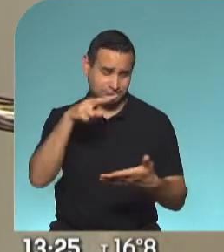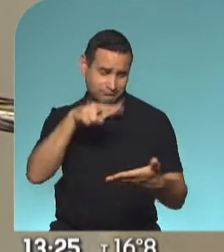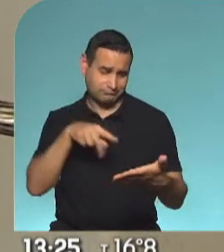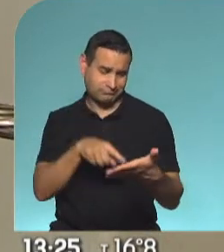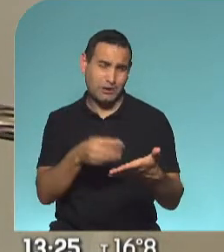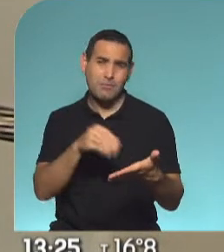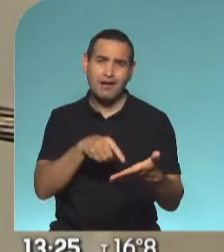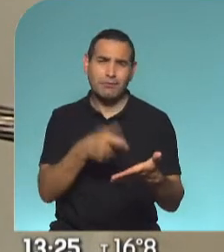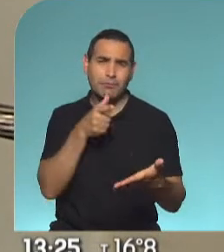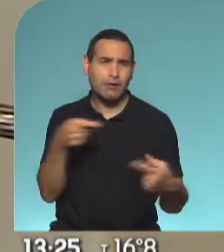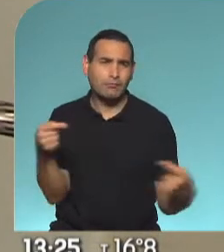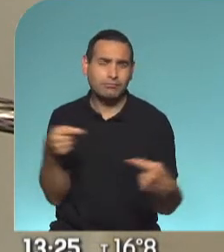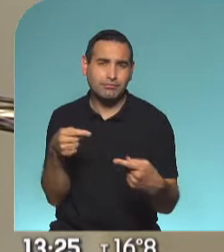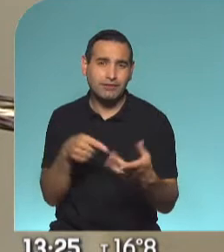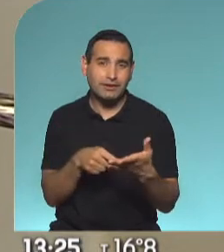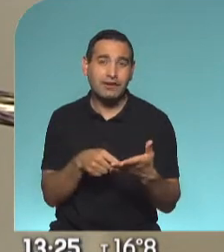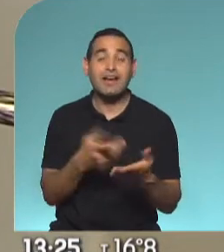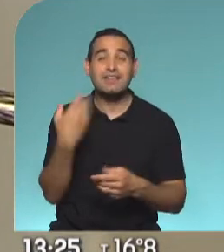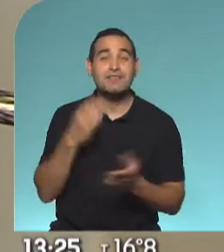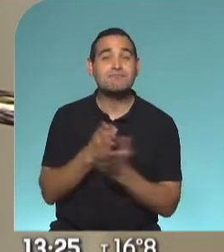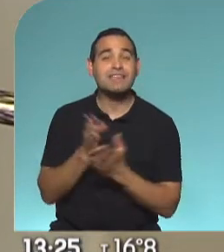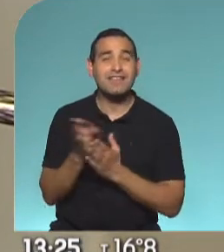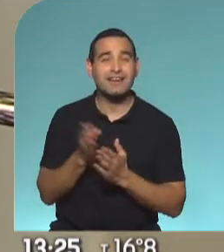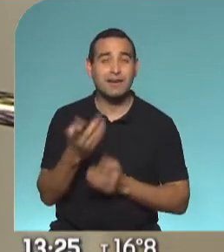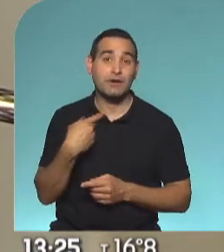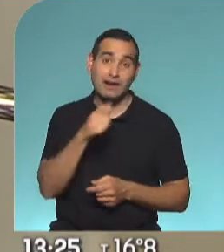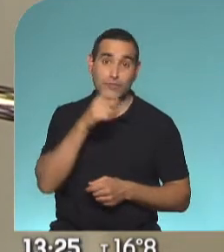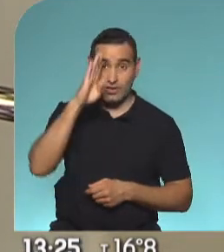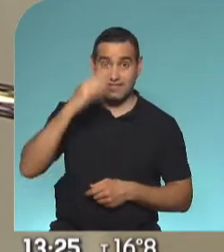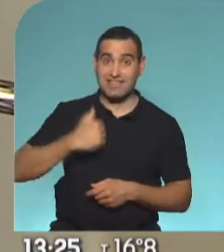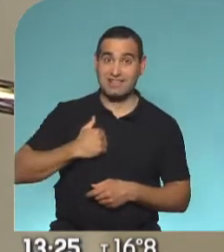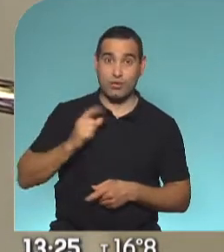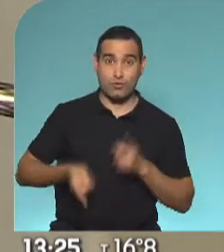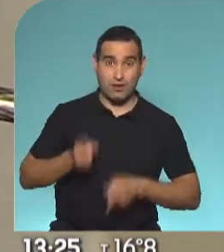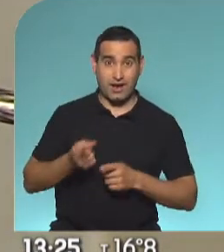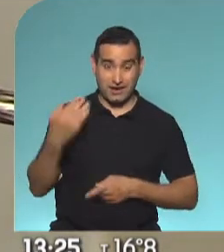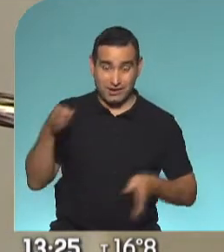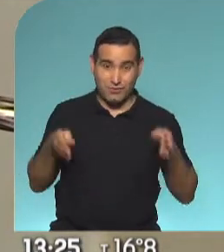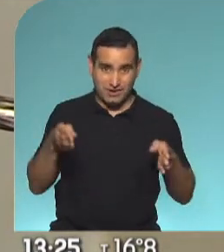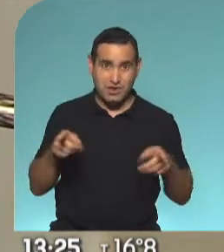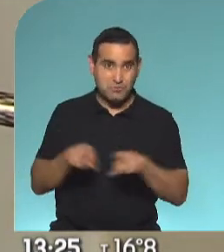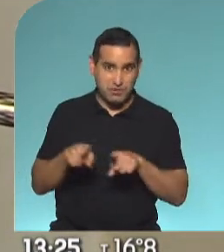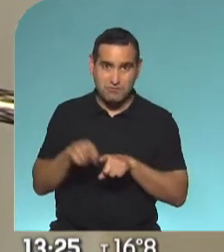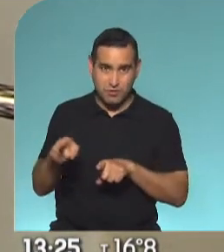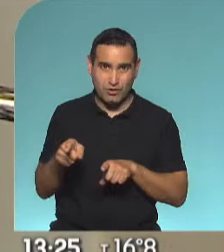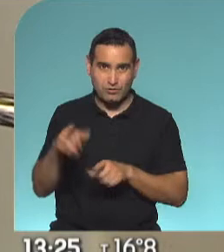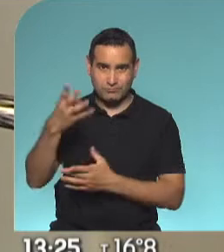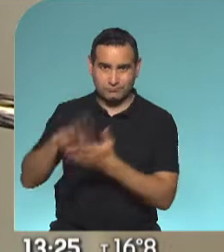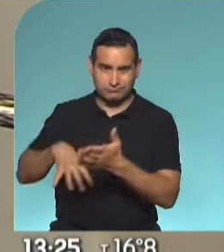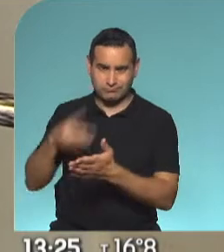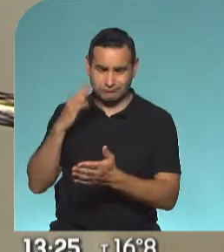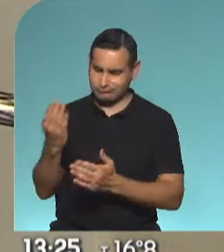la enorme contradicción de que te daban esa materia cuando había dictadura en el país, cosa Claro. que también califica para este